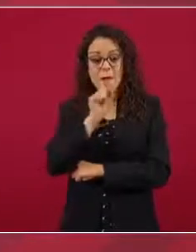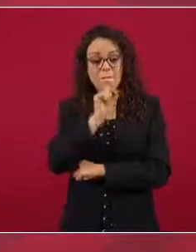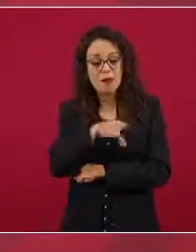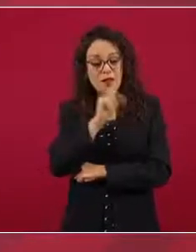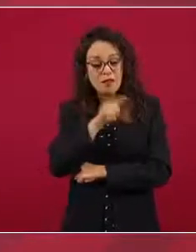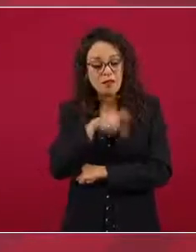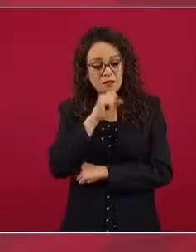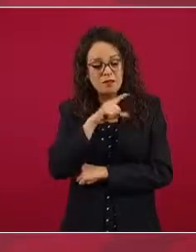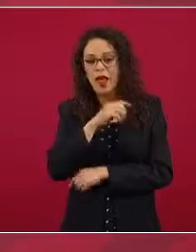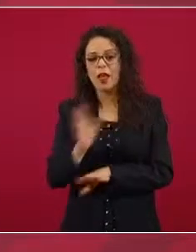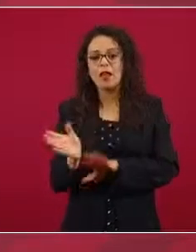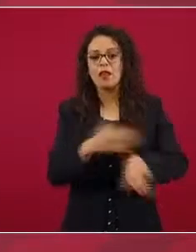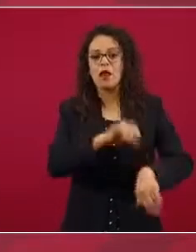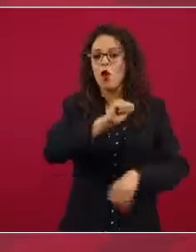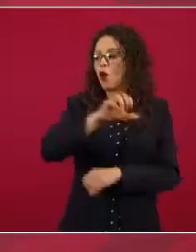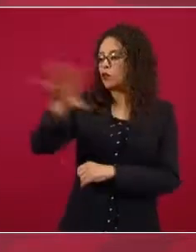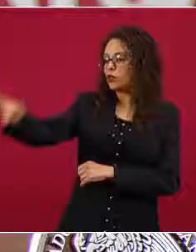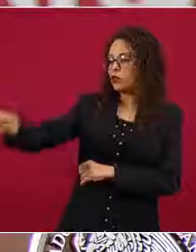recurría al otro